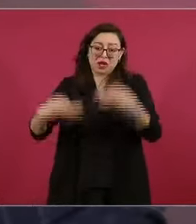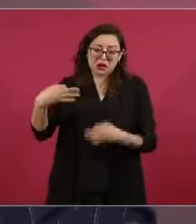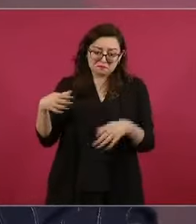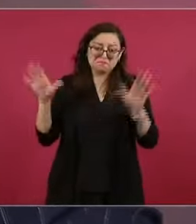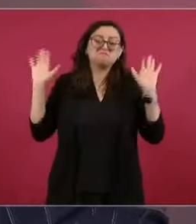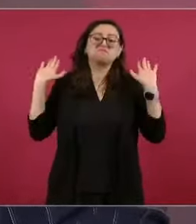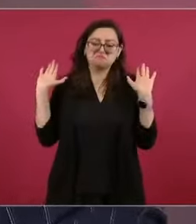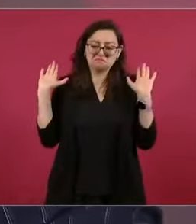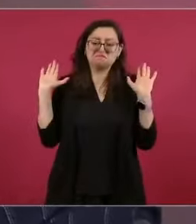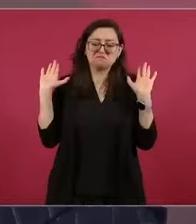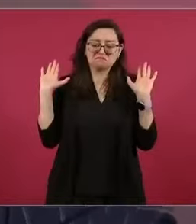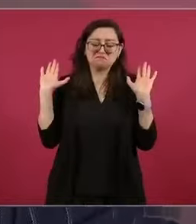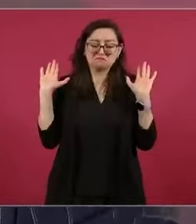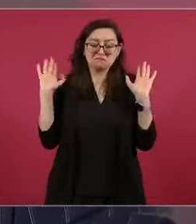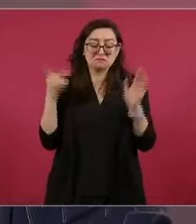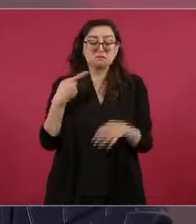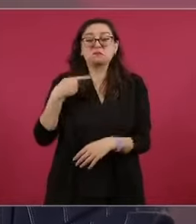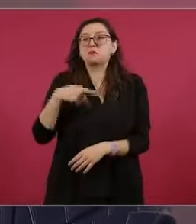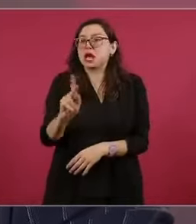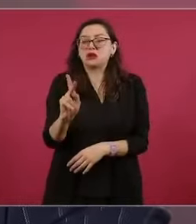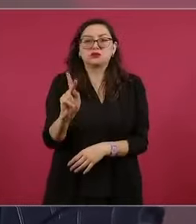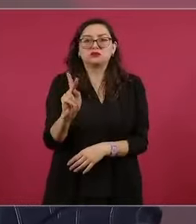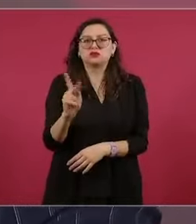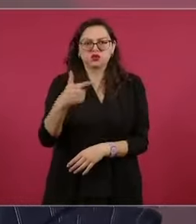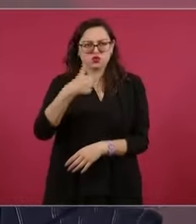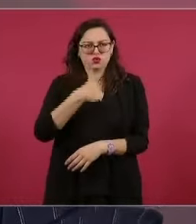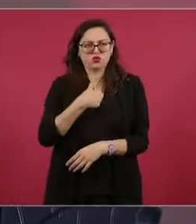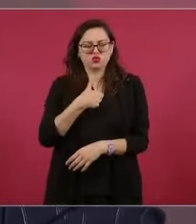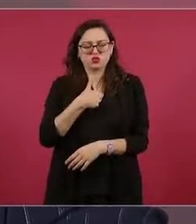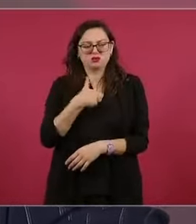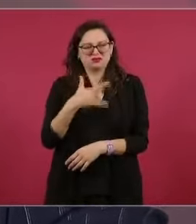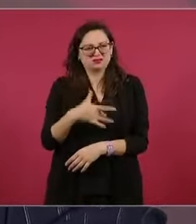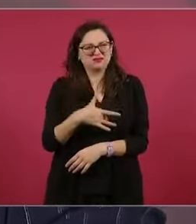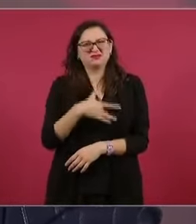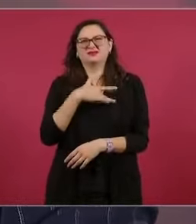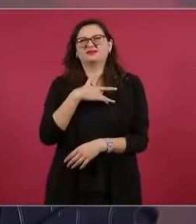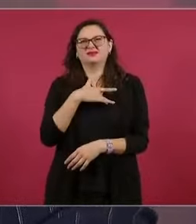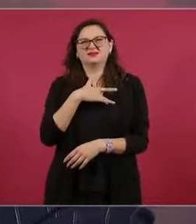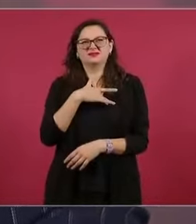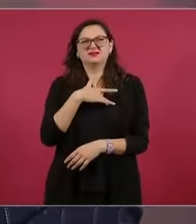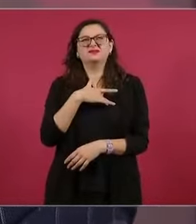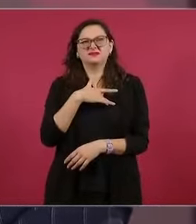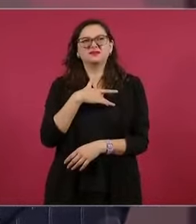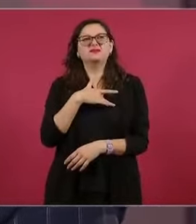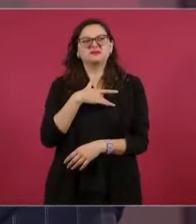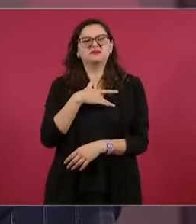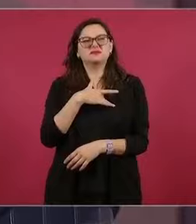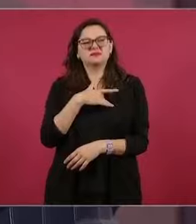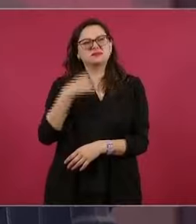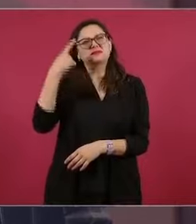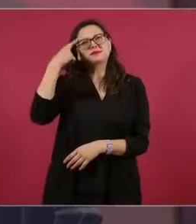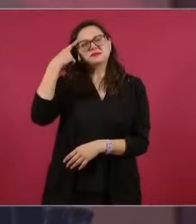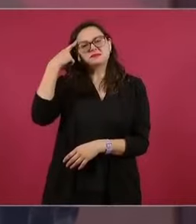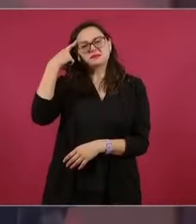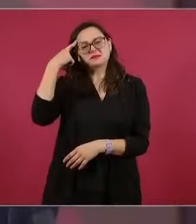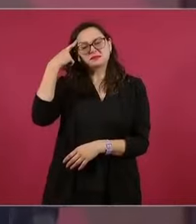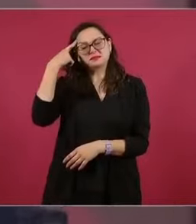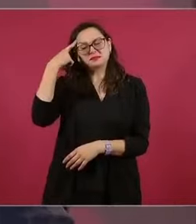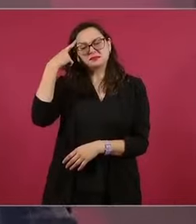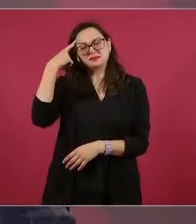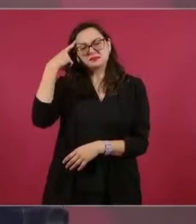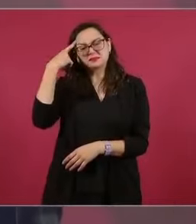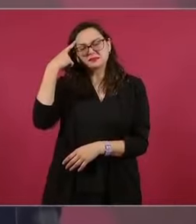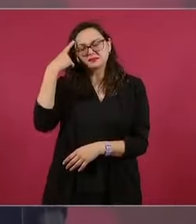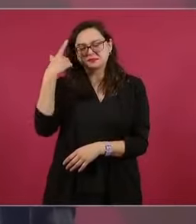Pero estoy contento también porque siempre he pensado que no hay que tenerle